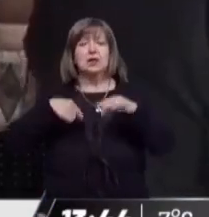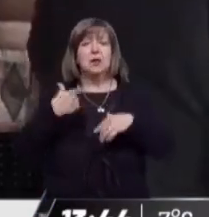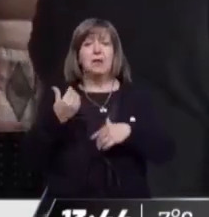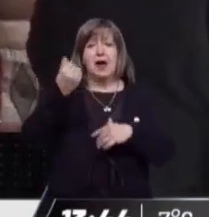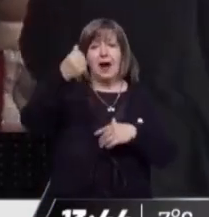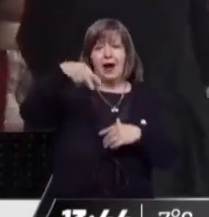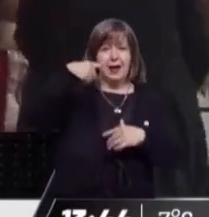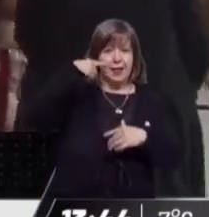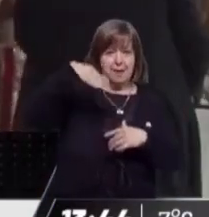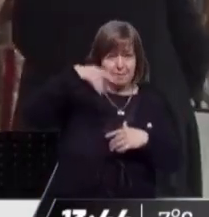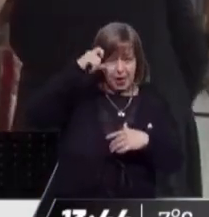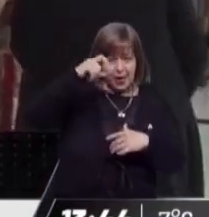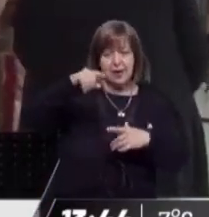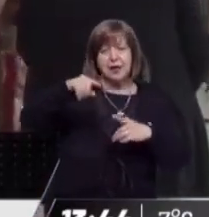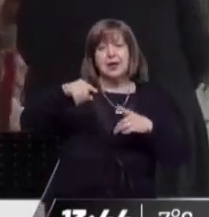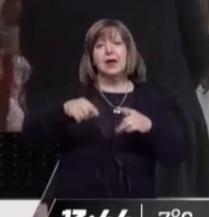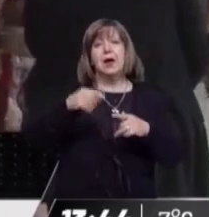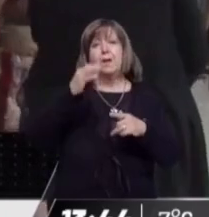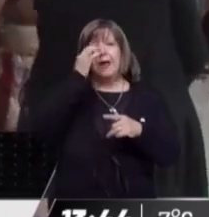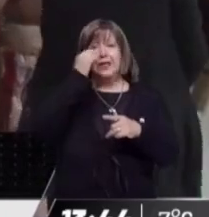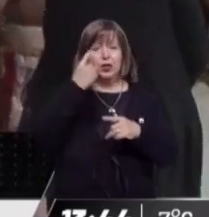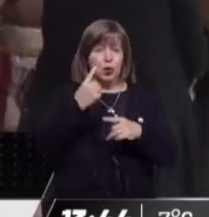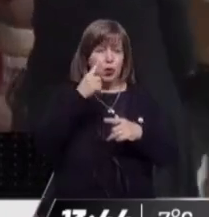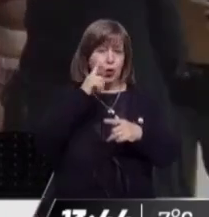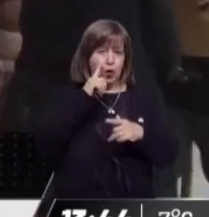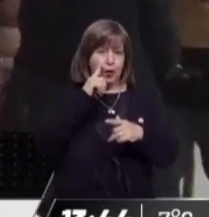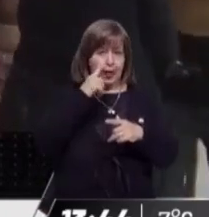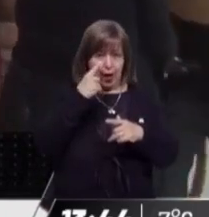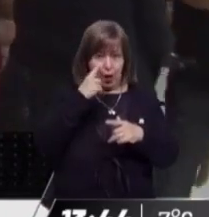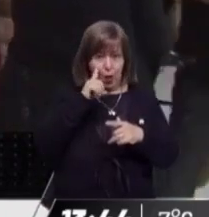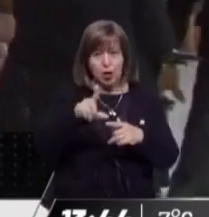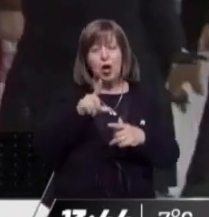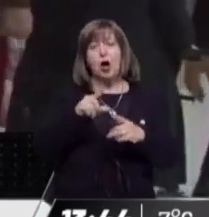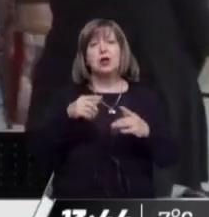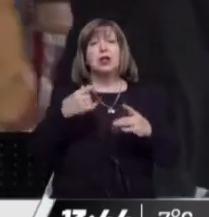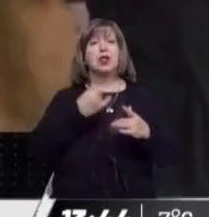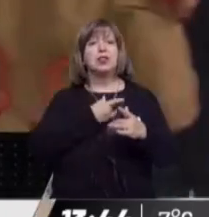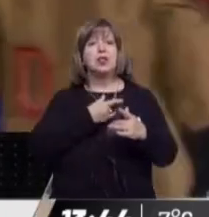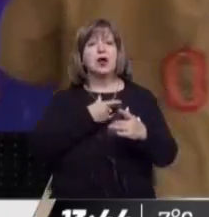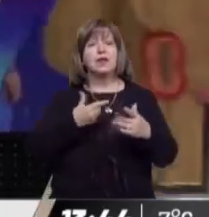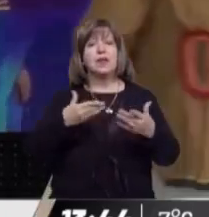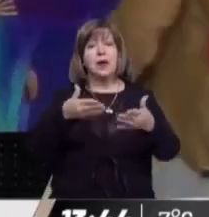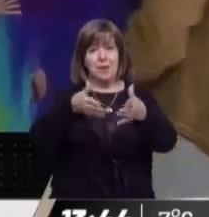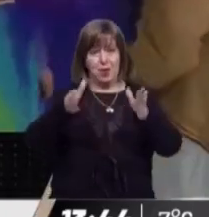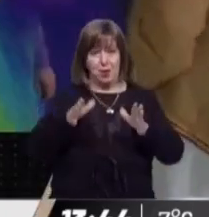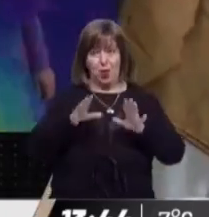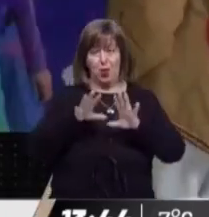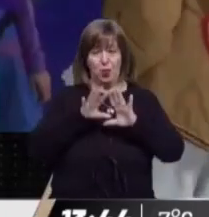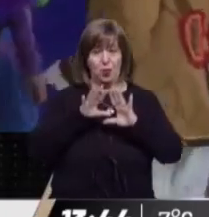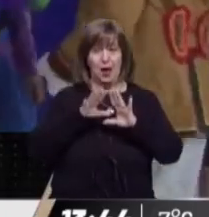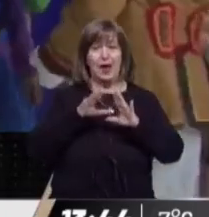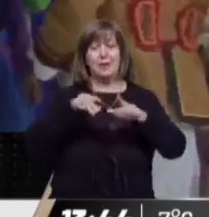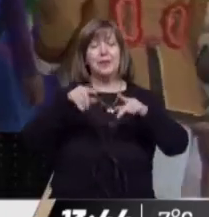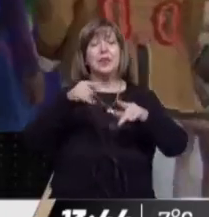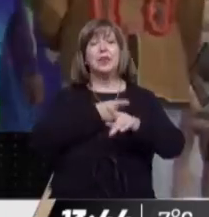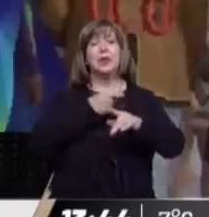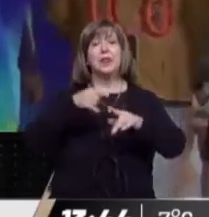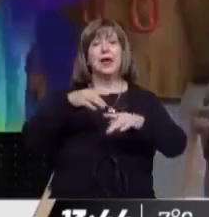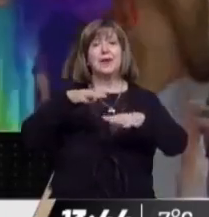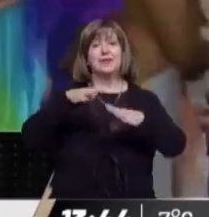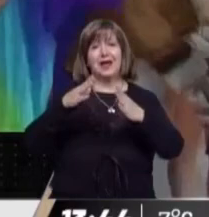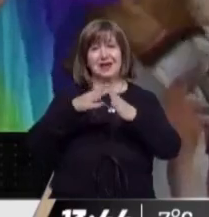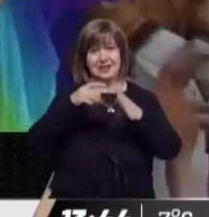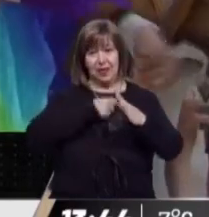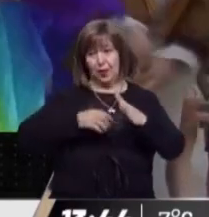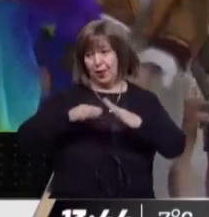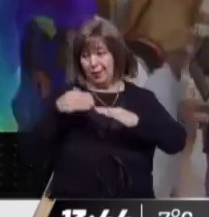el 21 de julio en el auditorio, en el Centro de Congresos Ángel Bustelo, pero también vamos a tener programación